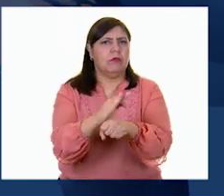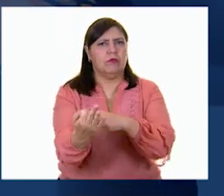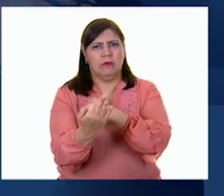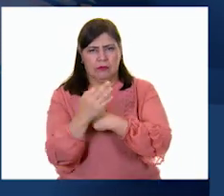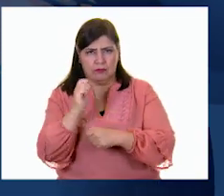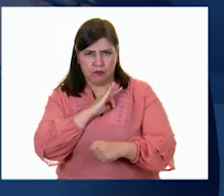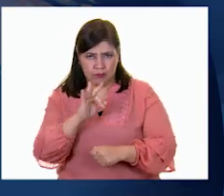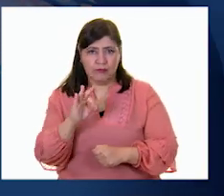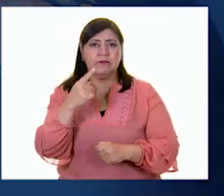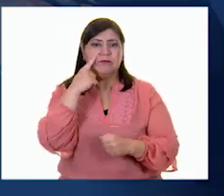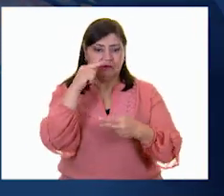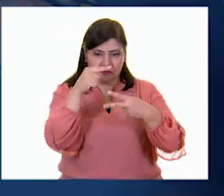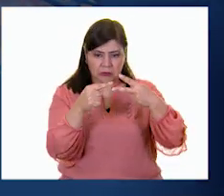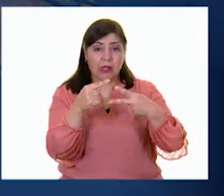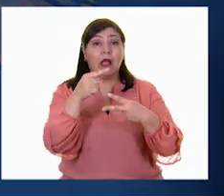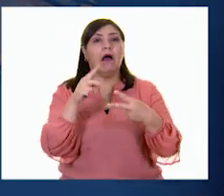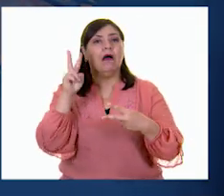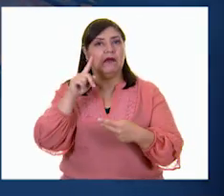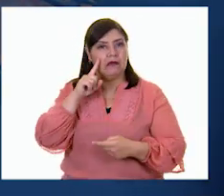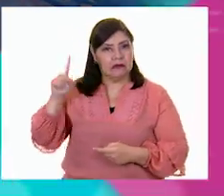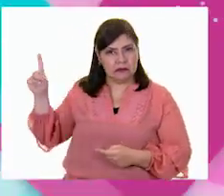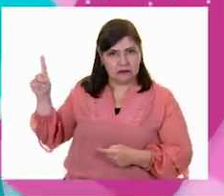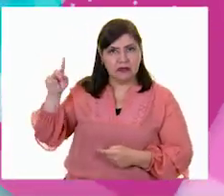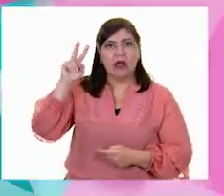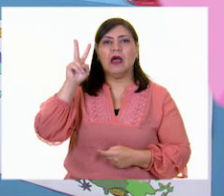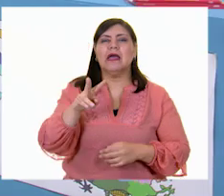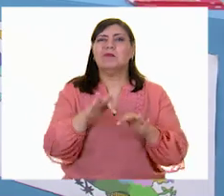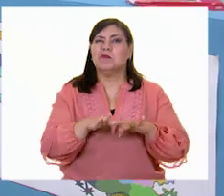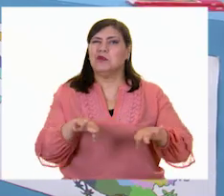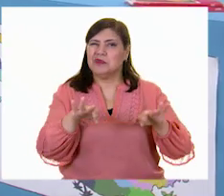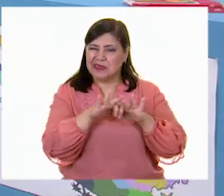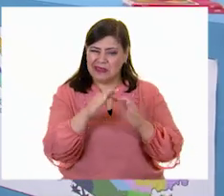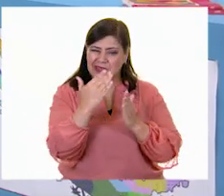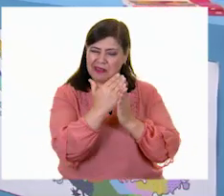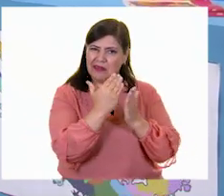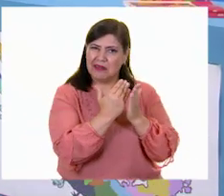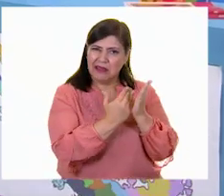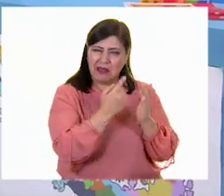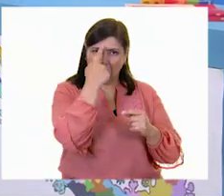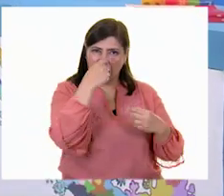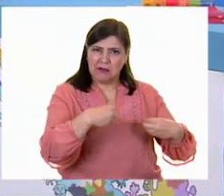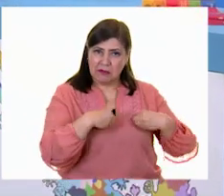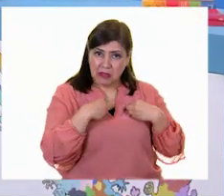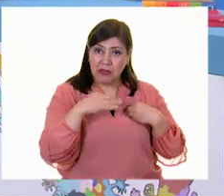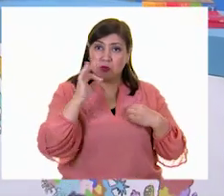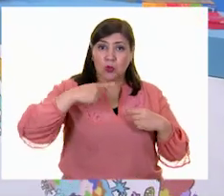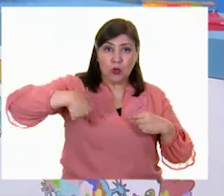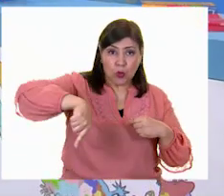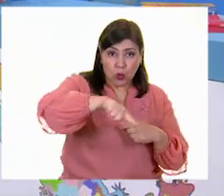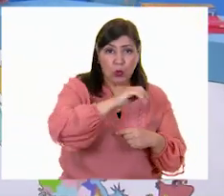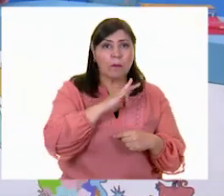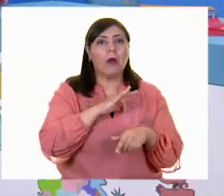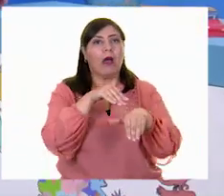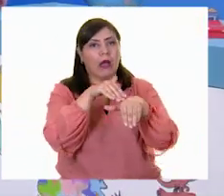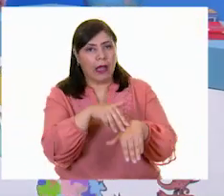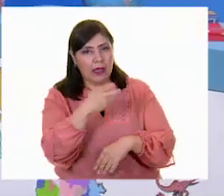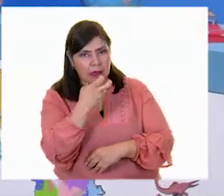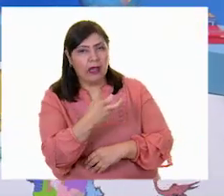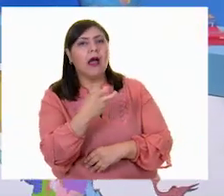opinión, son principios fundamentales de vida. Y si todos los siguiéramos, el mundo sería un lugar mucho más